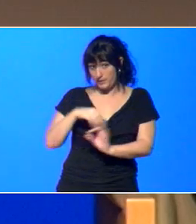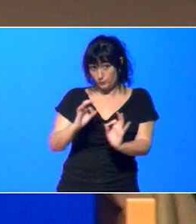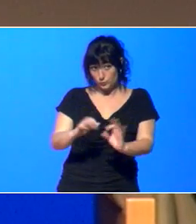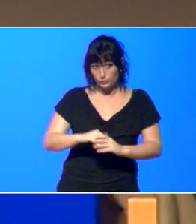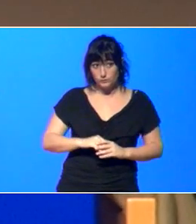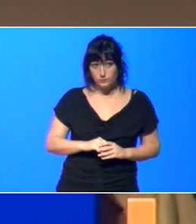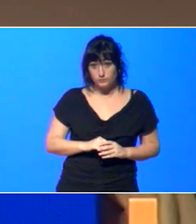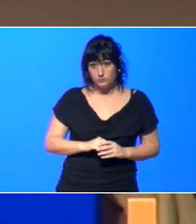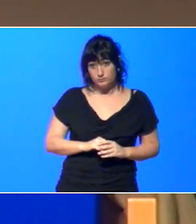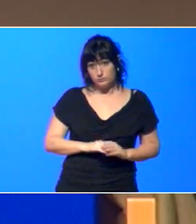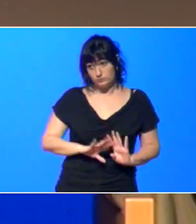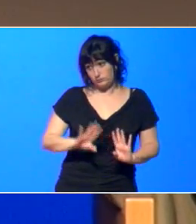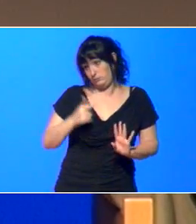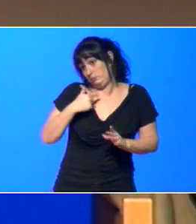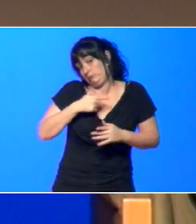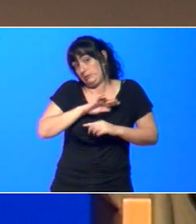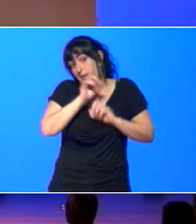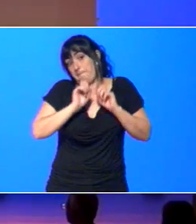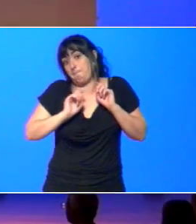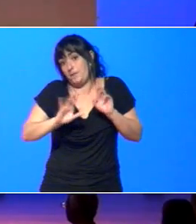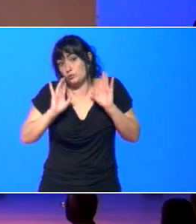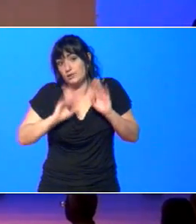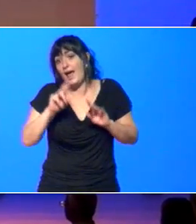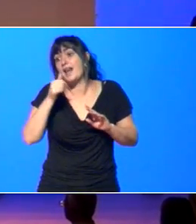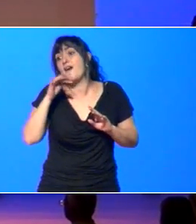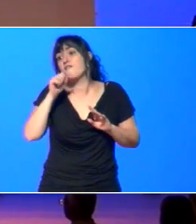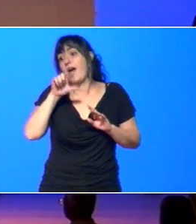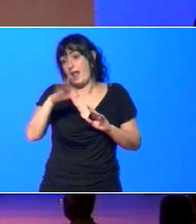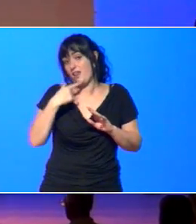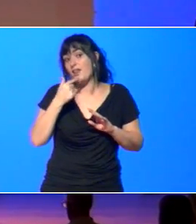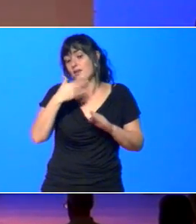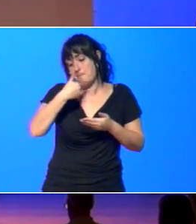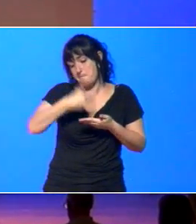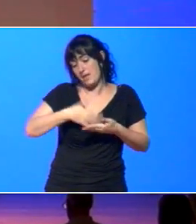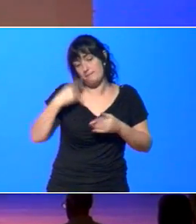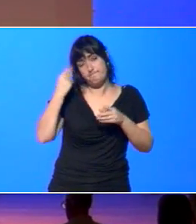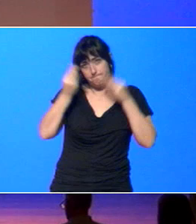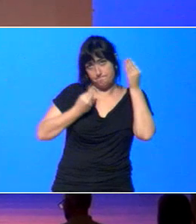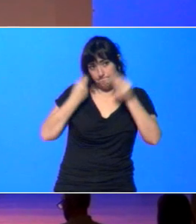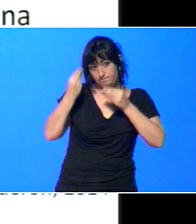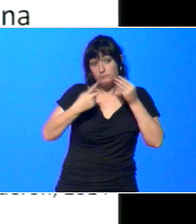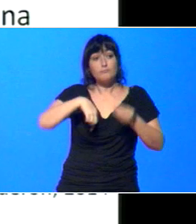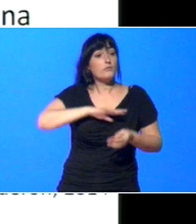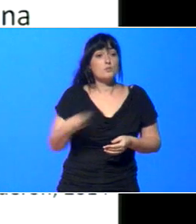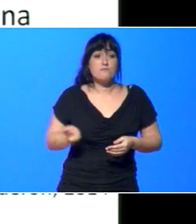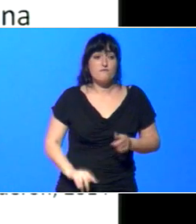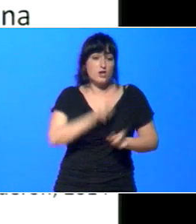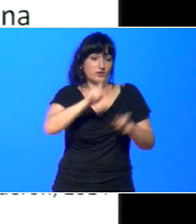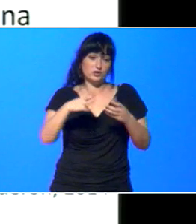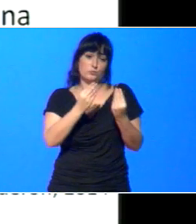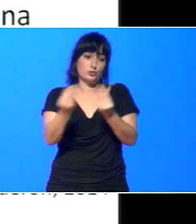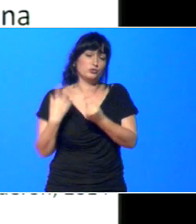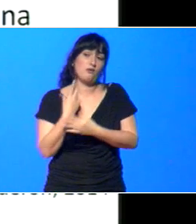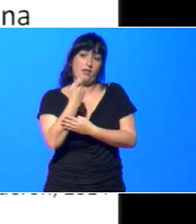una cierta intención, le pregunté también a Rafael que reflexionara sobre ese tema. Necesitamos muchos profesionales para ayudar,